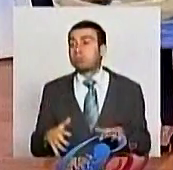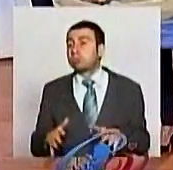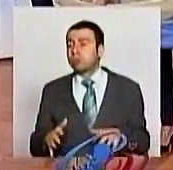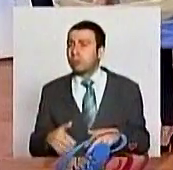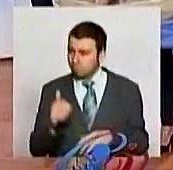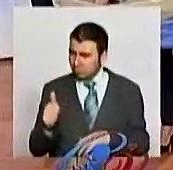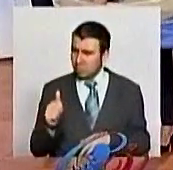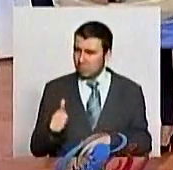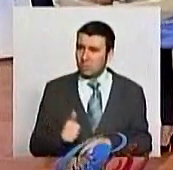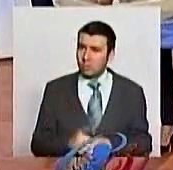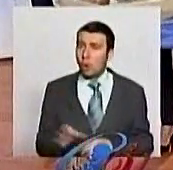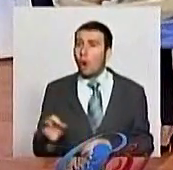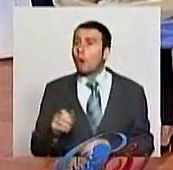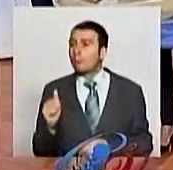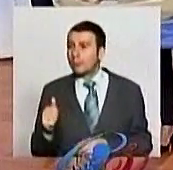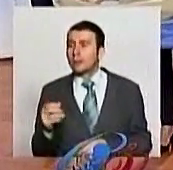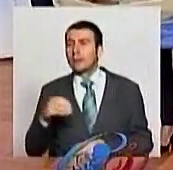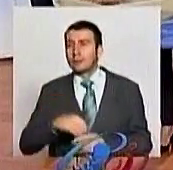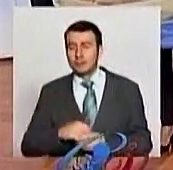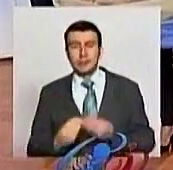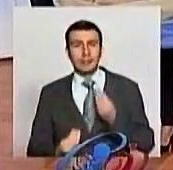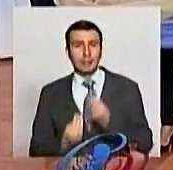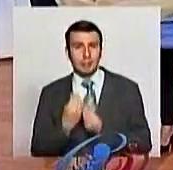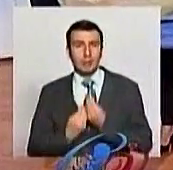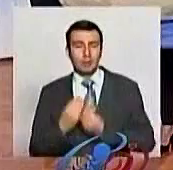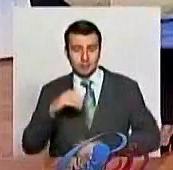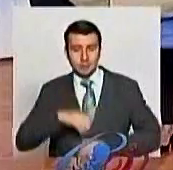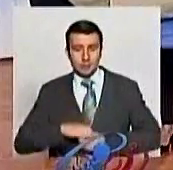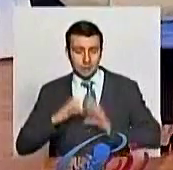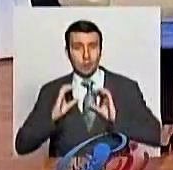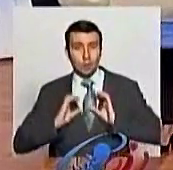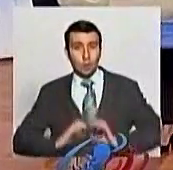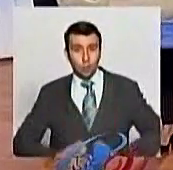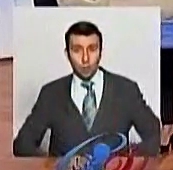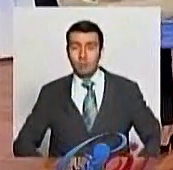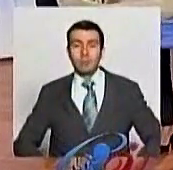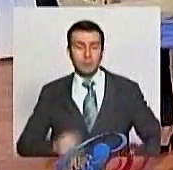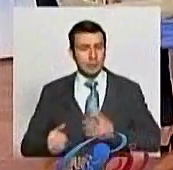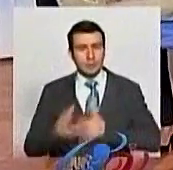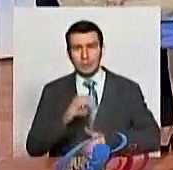tiene unos químicos en el cuerpo alterados, ¿cierto? Que le producen